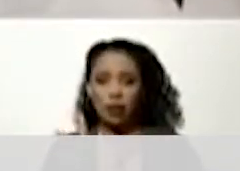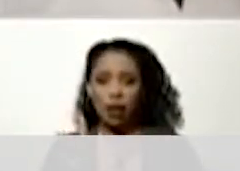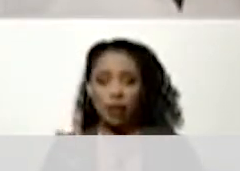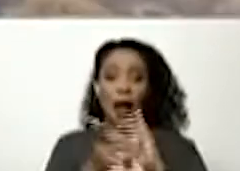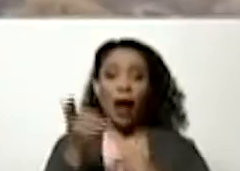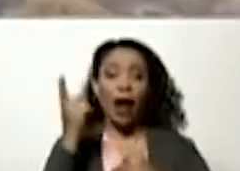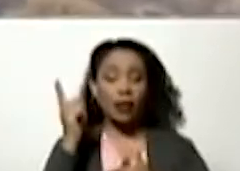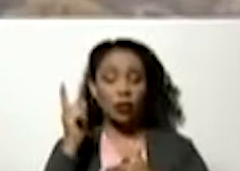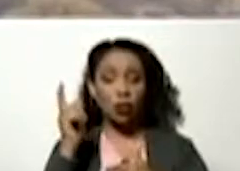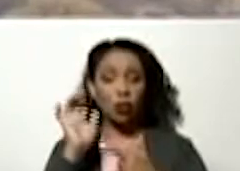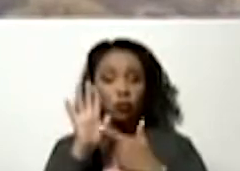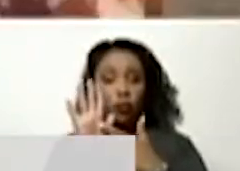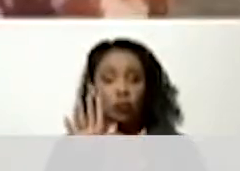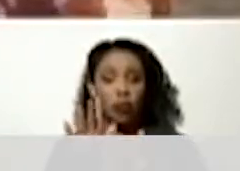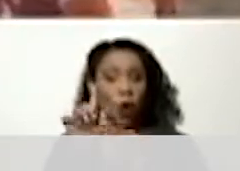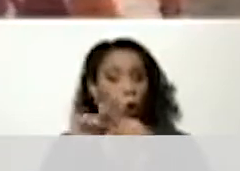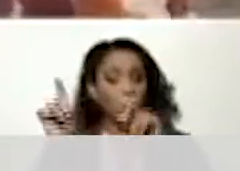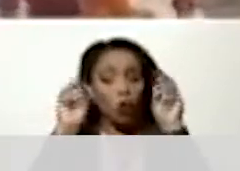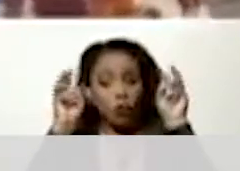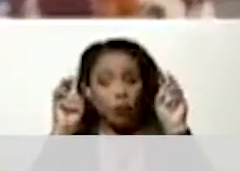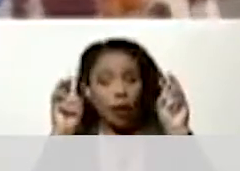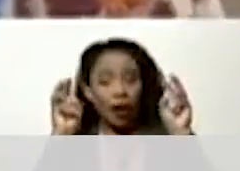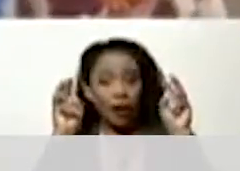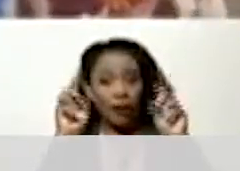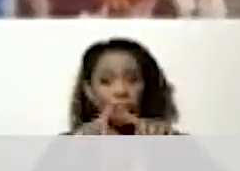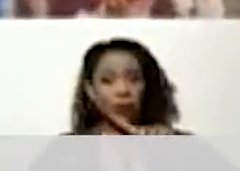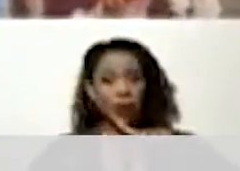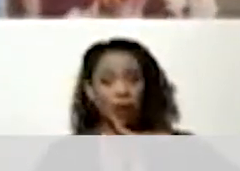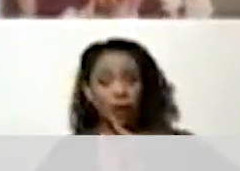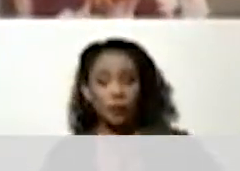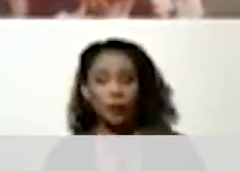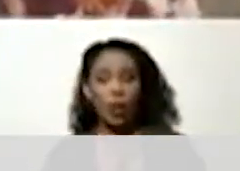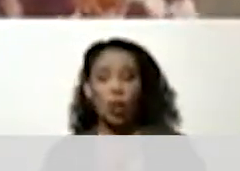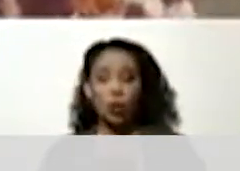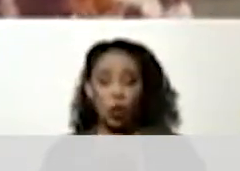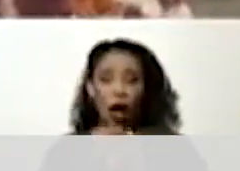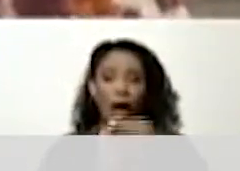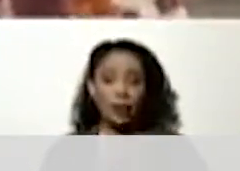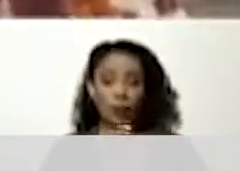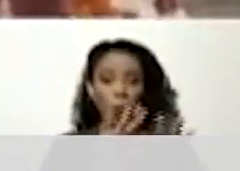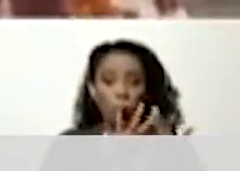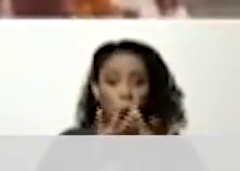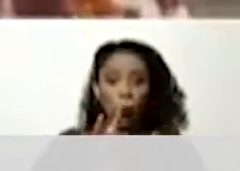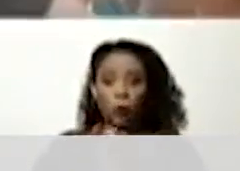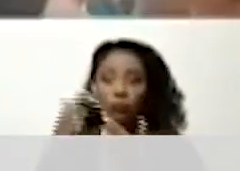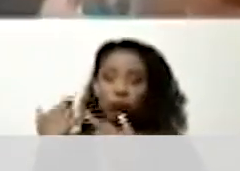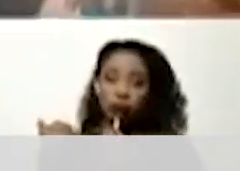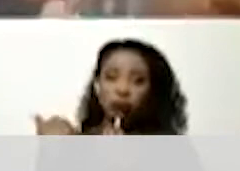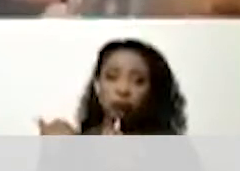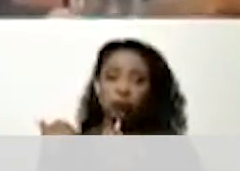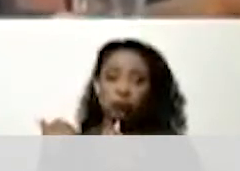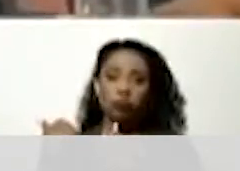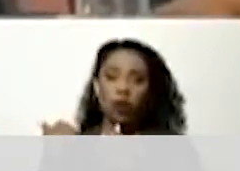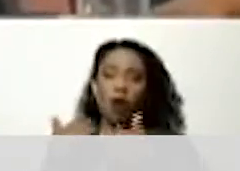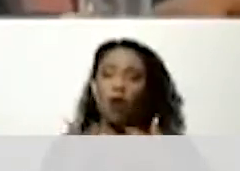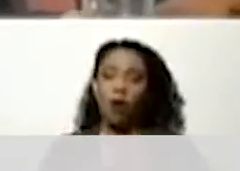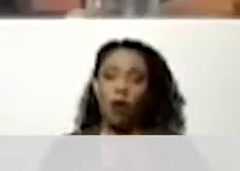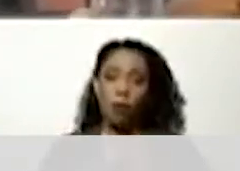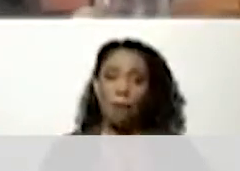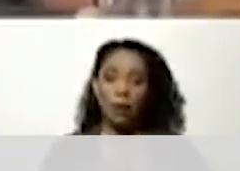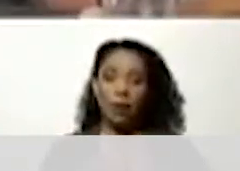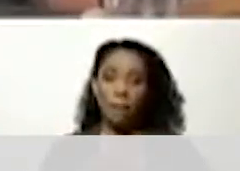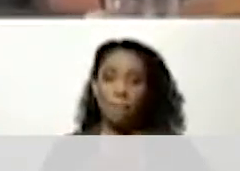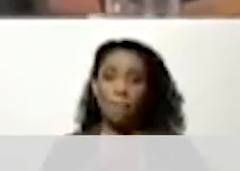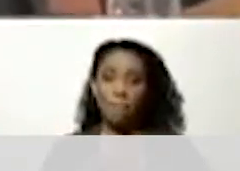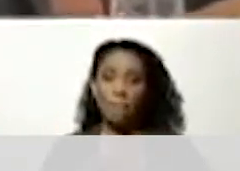Gabriela Jiménez. Y por otra parte, también en el área energética, hemos estado haciendo los contactos correspondientes con las empresas y el